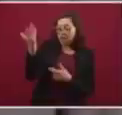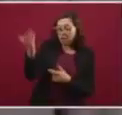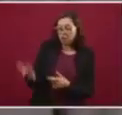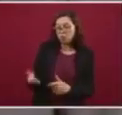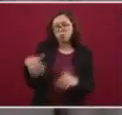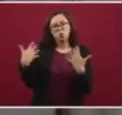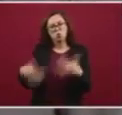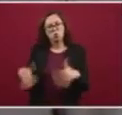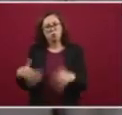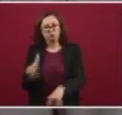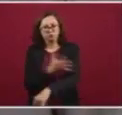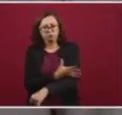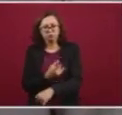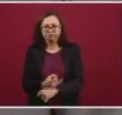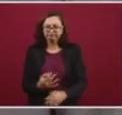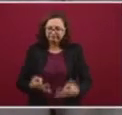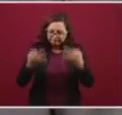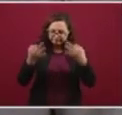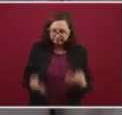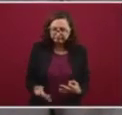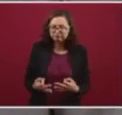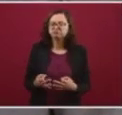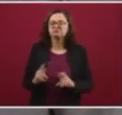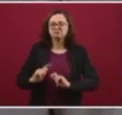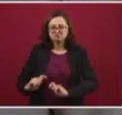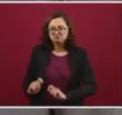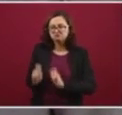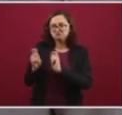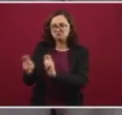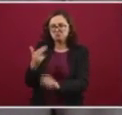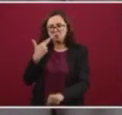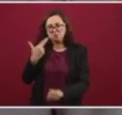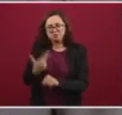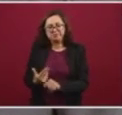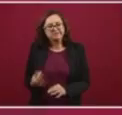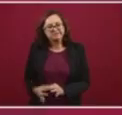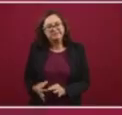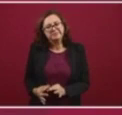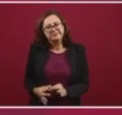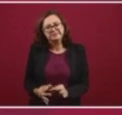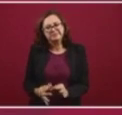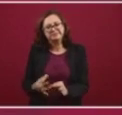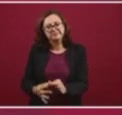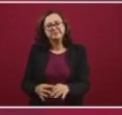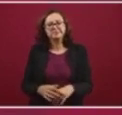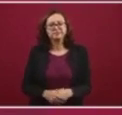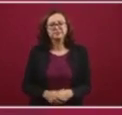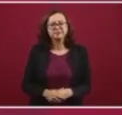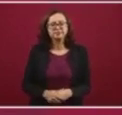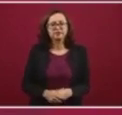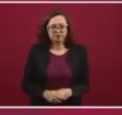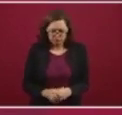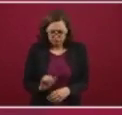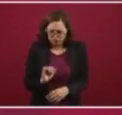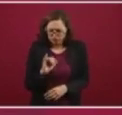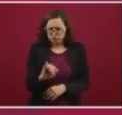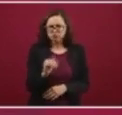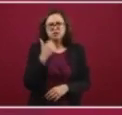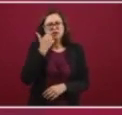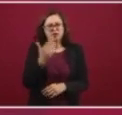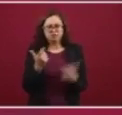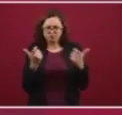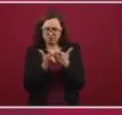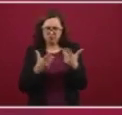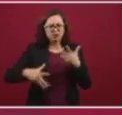y va a cumplir con su función. Y sí queremos el crecimiento,